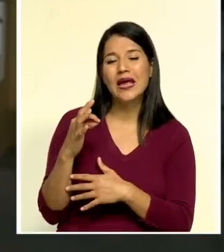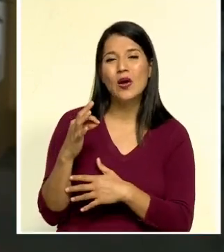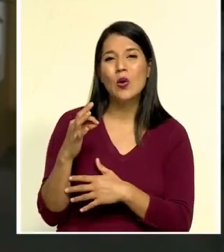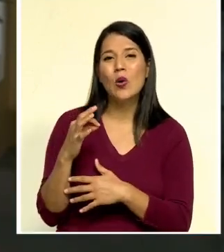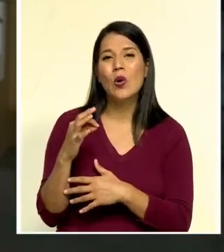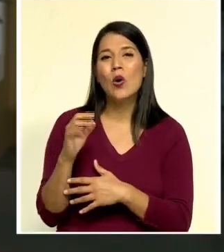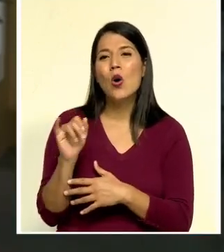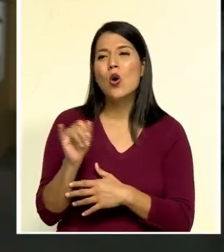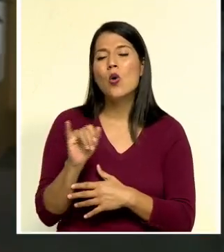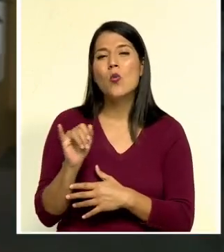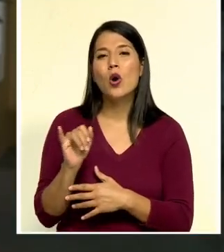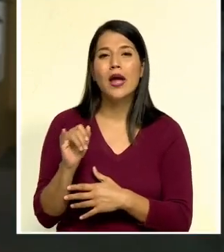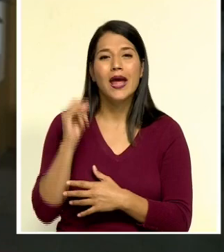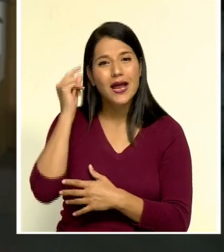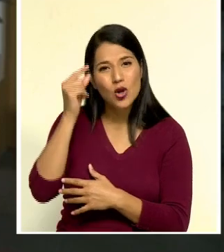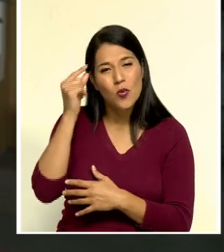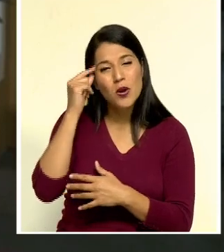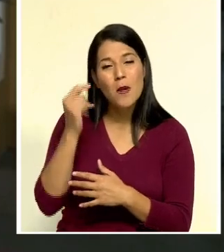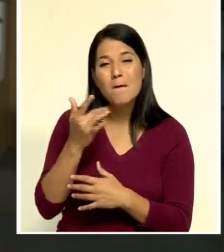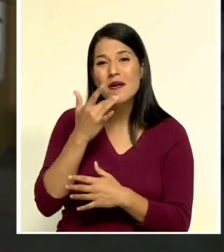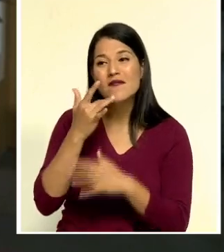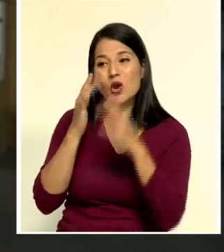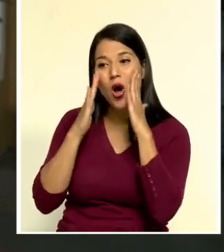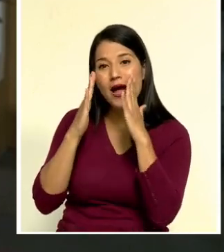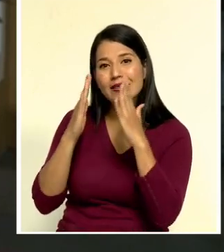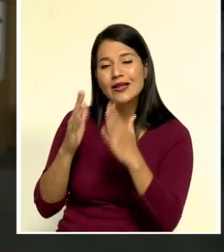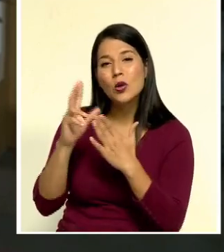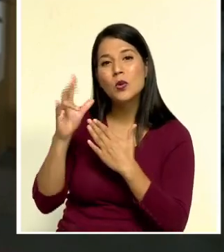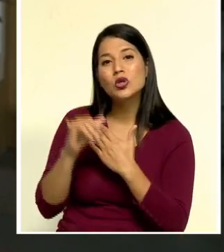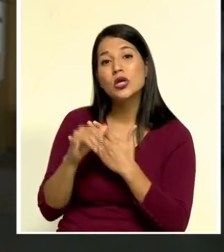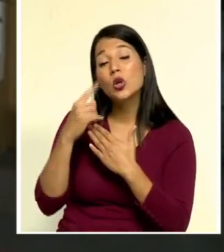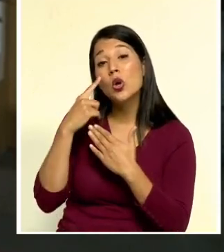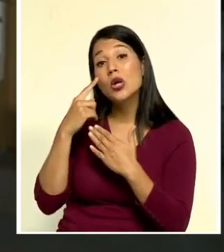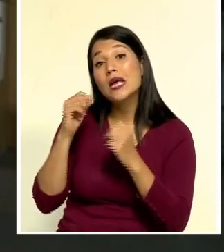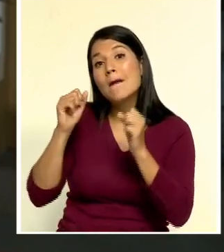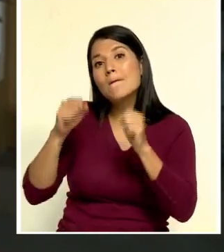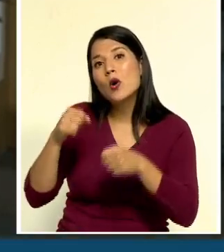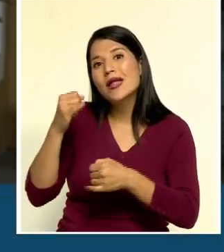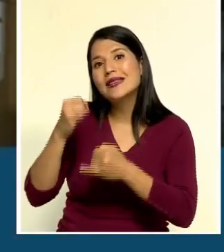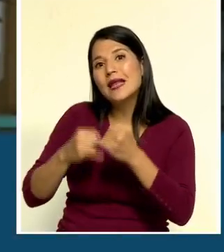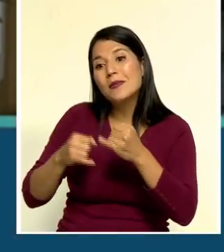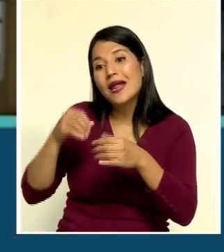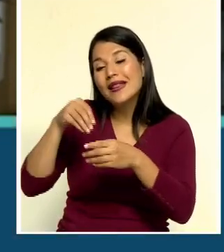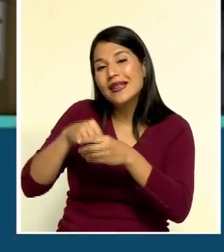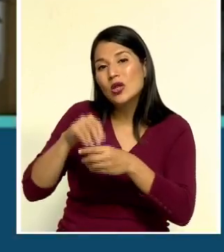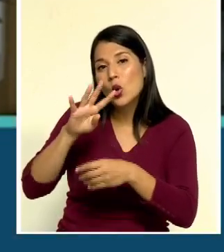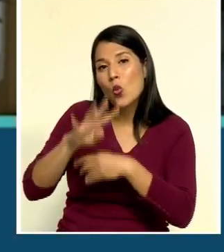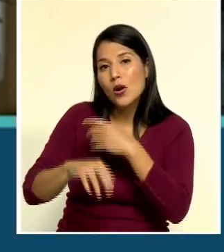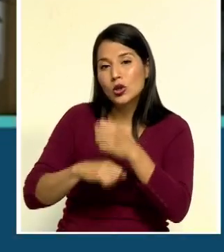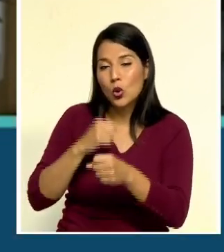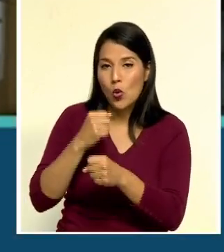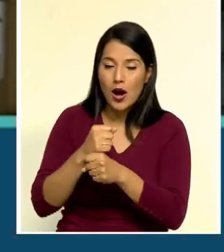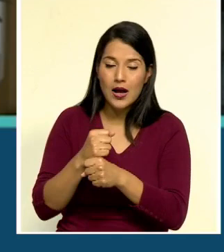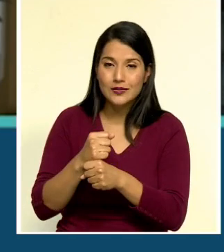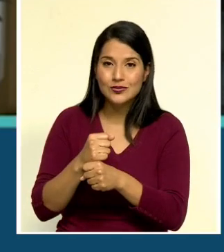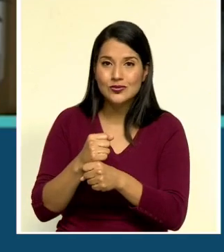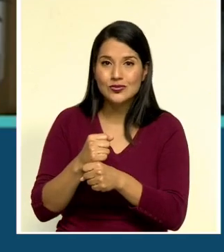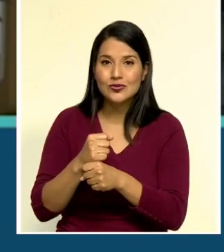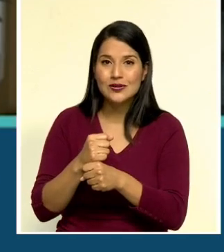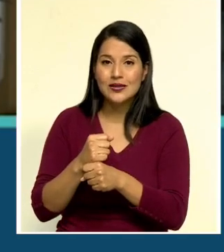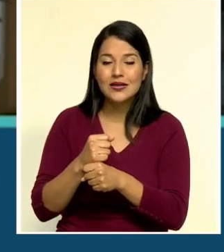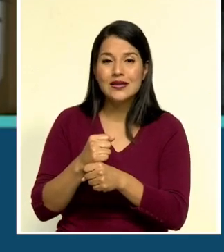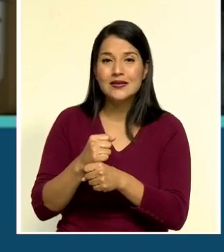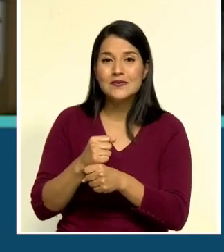meterle fuerza a proyectos que pudieran concluir dentro de los 4 años de gobierno que